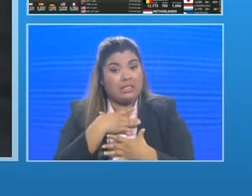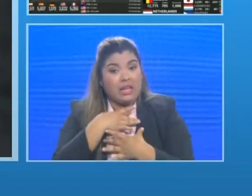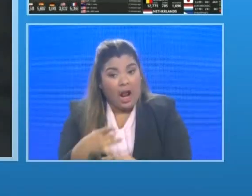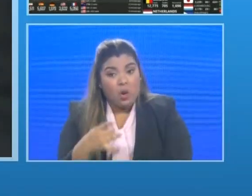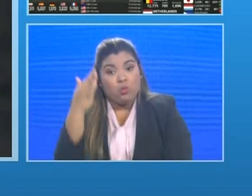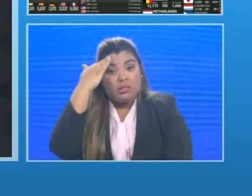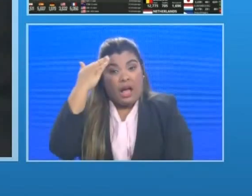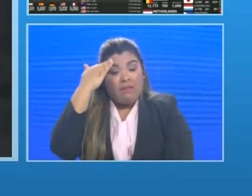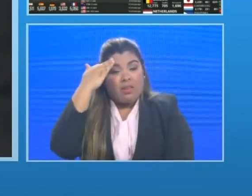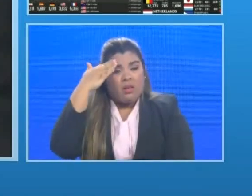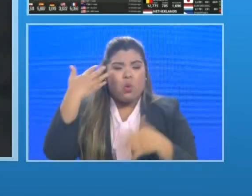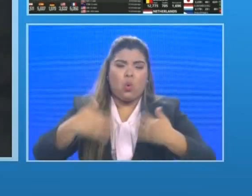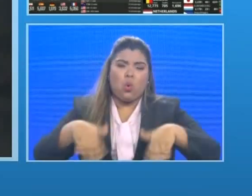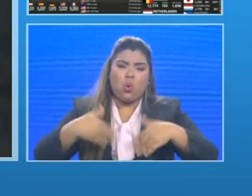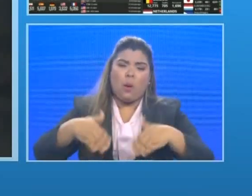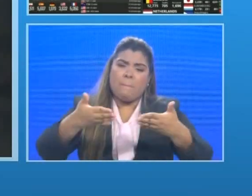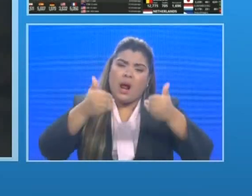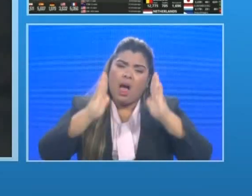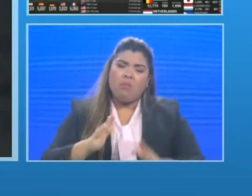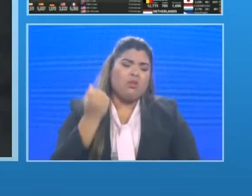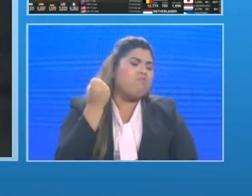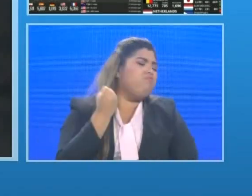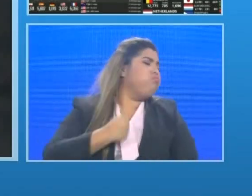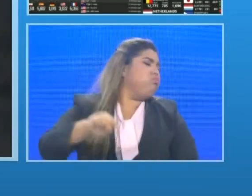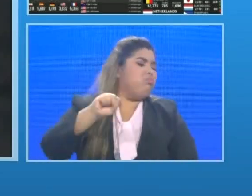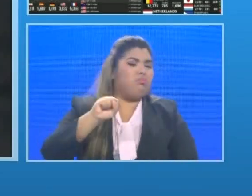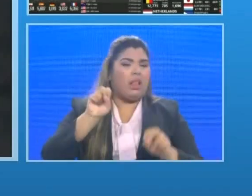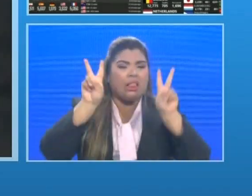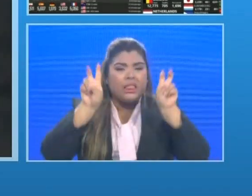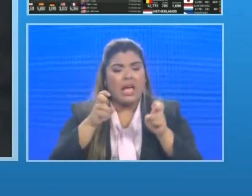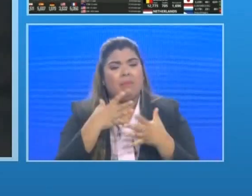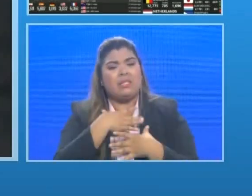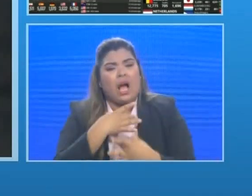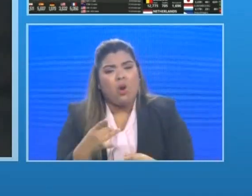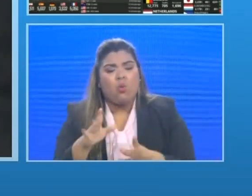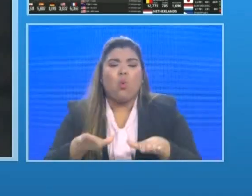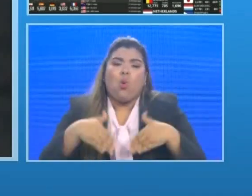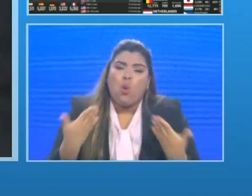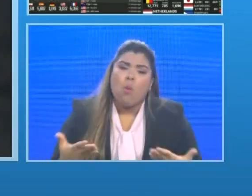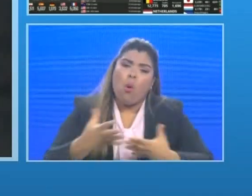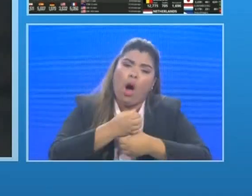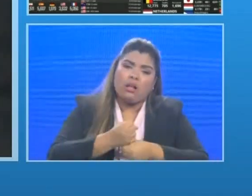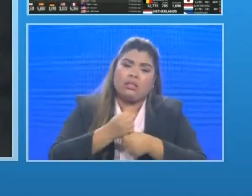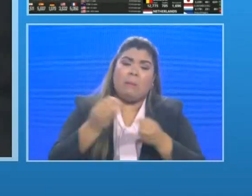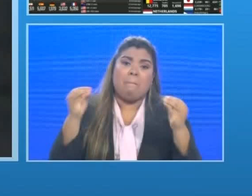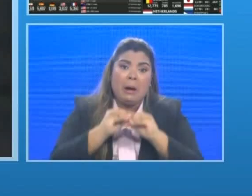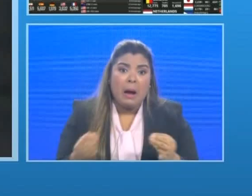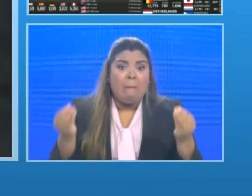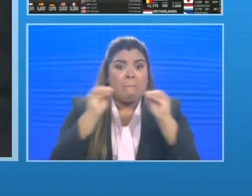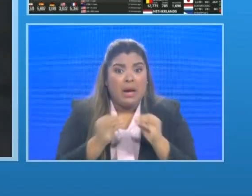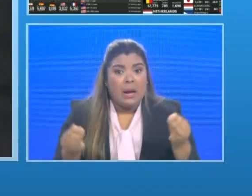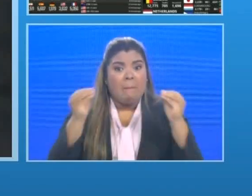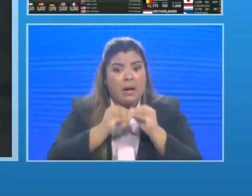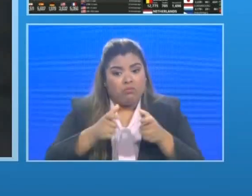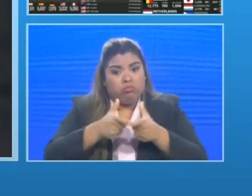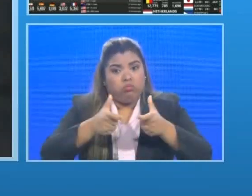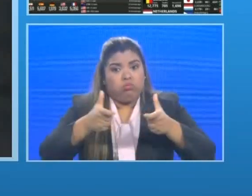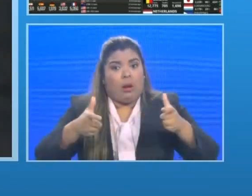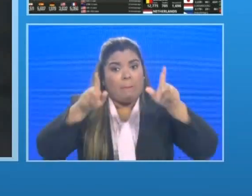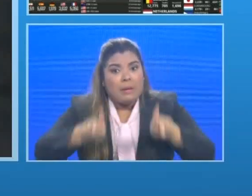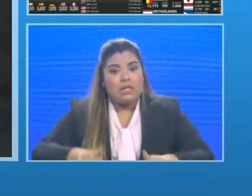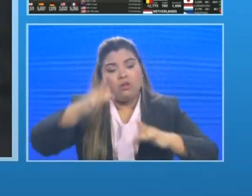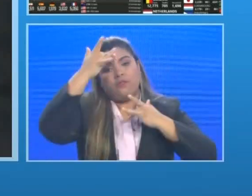las instrucciones que da salud a las autoridades, al pueblo, va a aumentar el número de